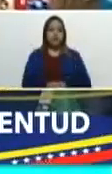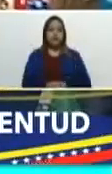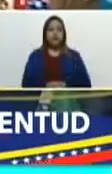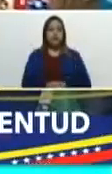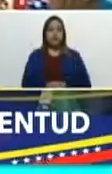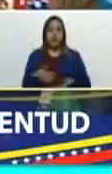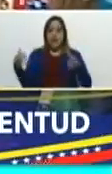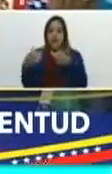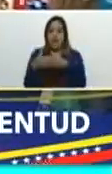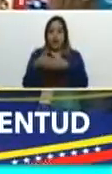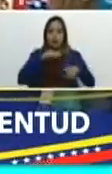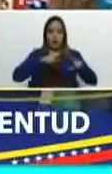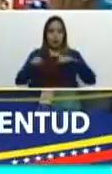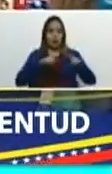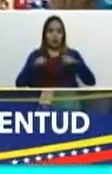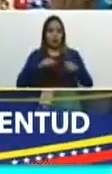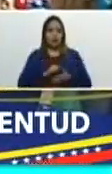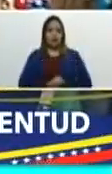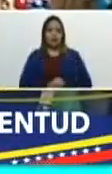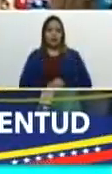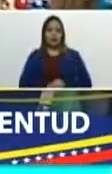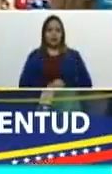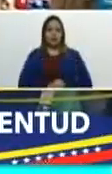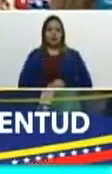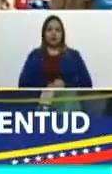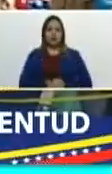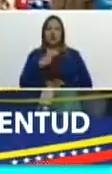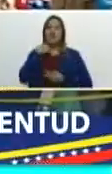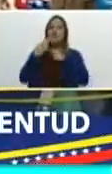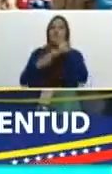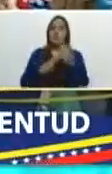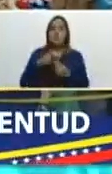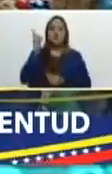el equipo coordinador con vocerías y